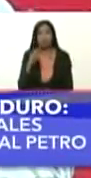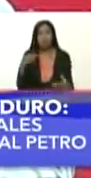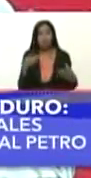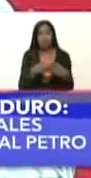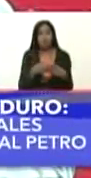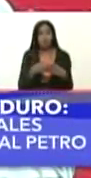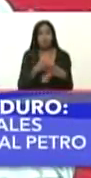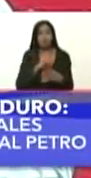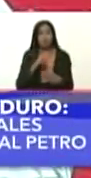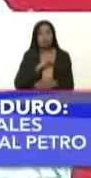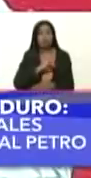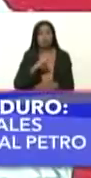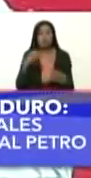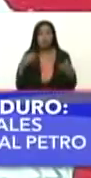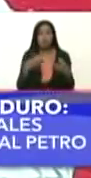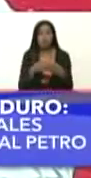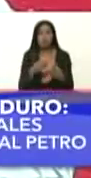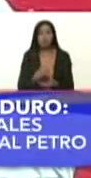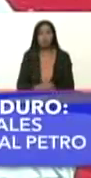equipo.